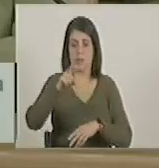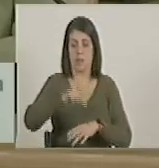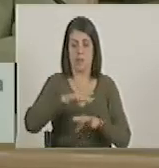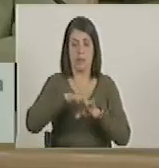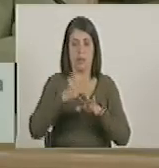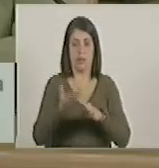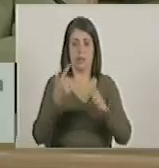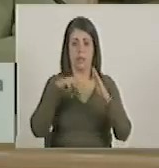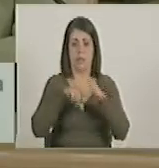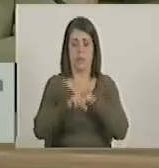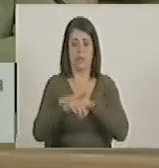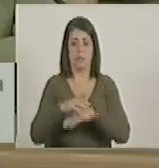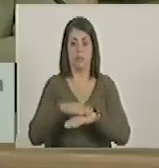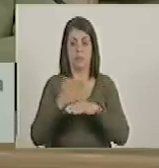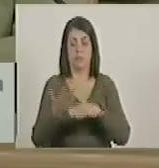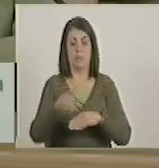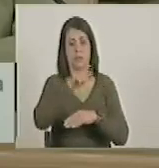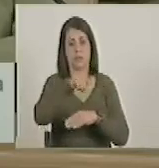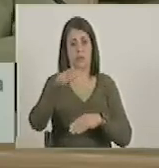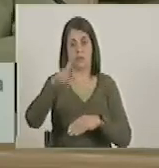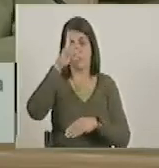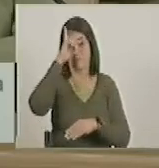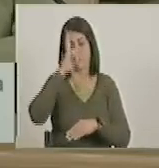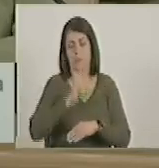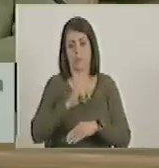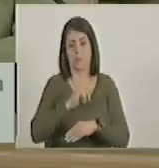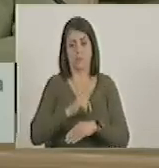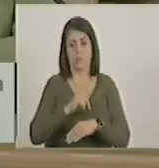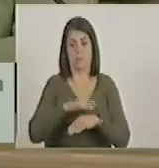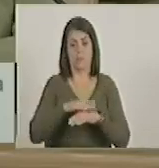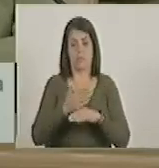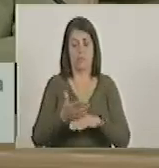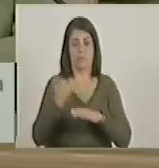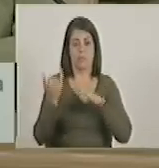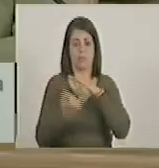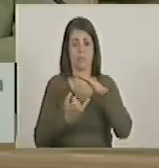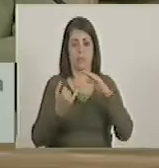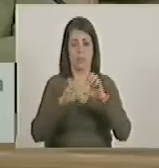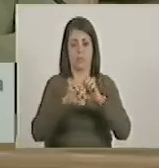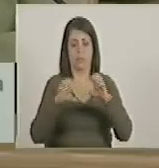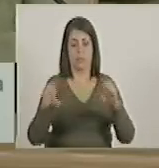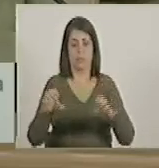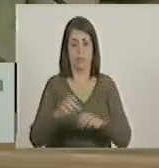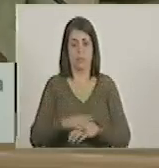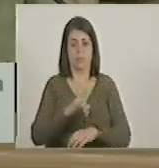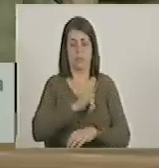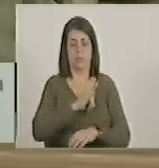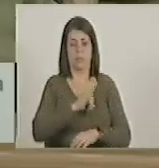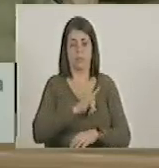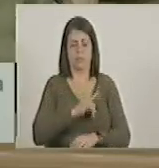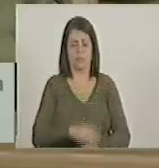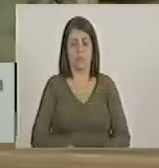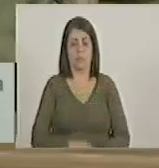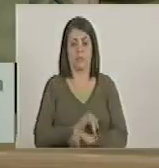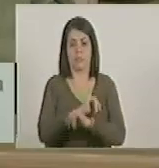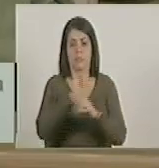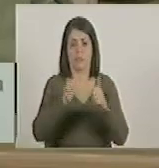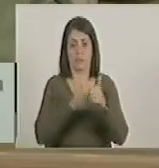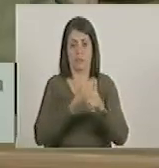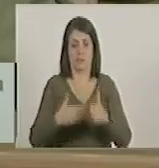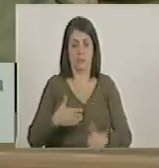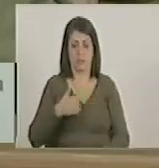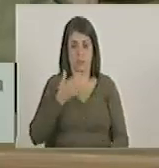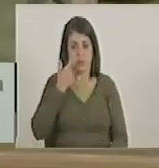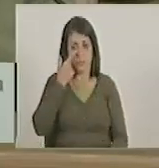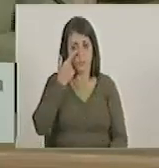de inclusión de las personas con discapacidad en las instituciones de educación universitaria. Es todo,